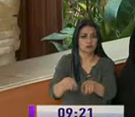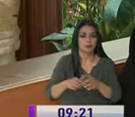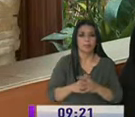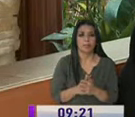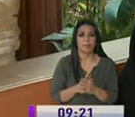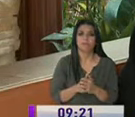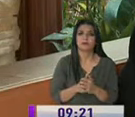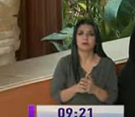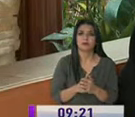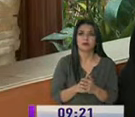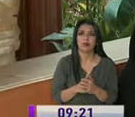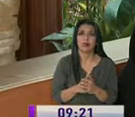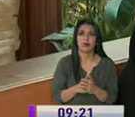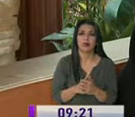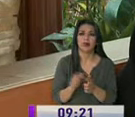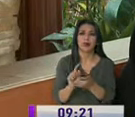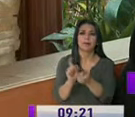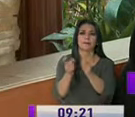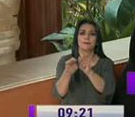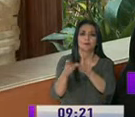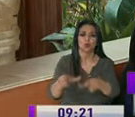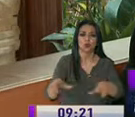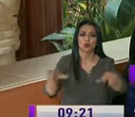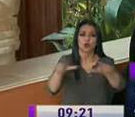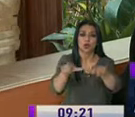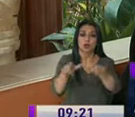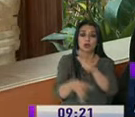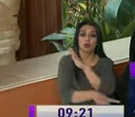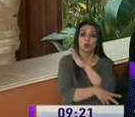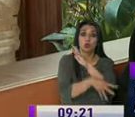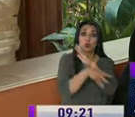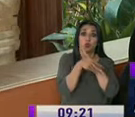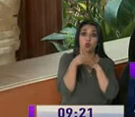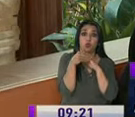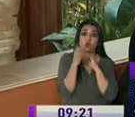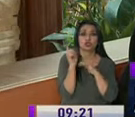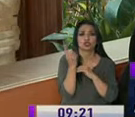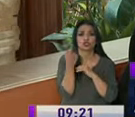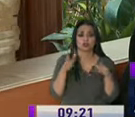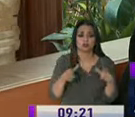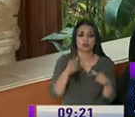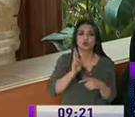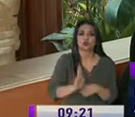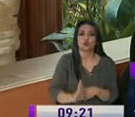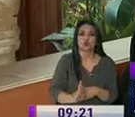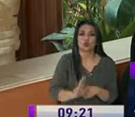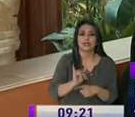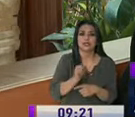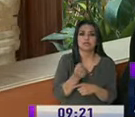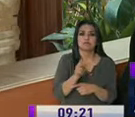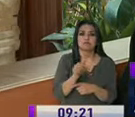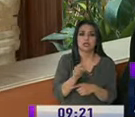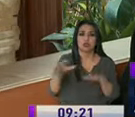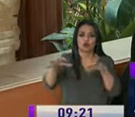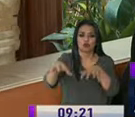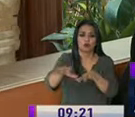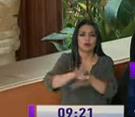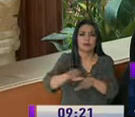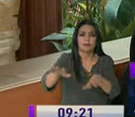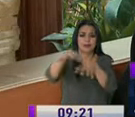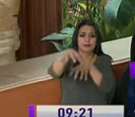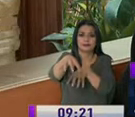y solamente evita que se extraiga petróleo de la porción sur del área Ispingo, que ya